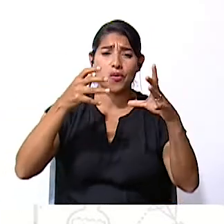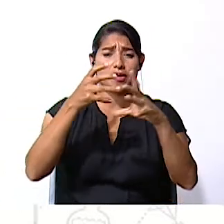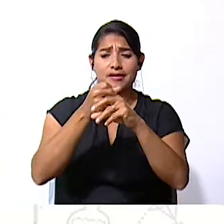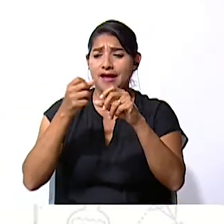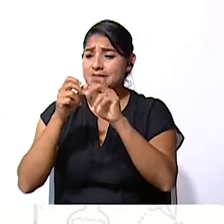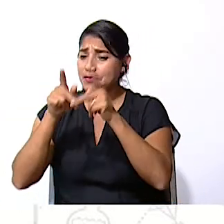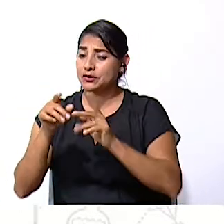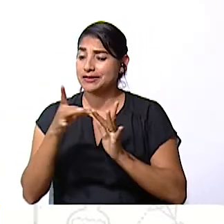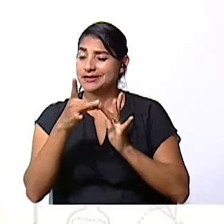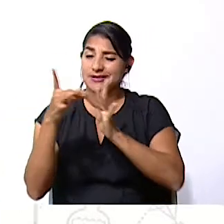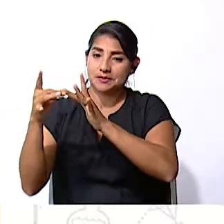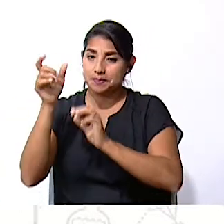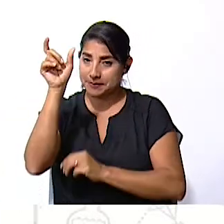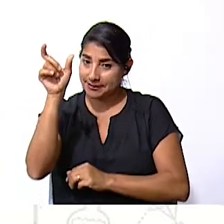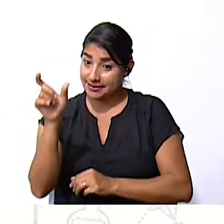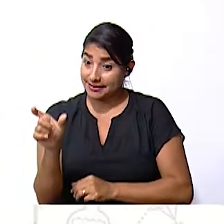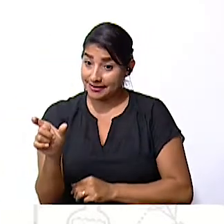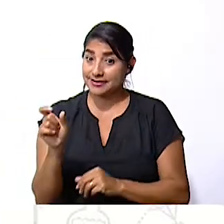personas especiales.